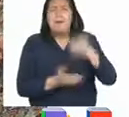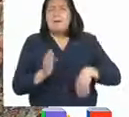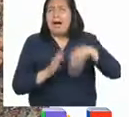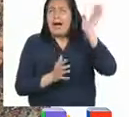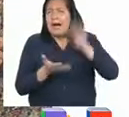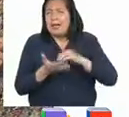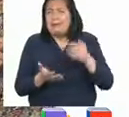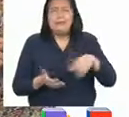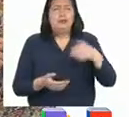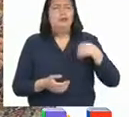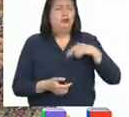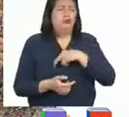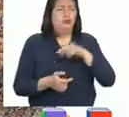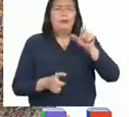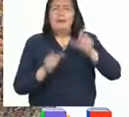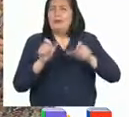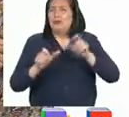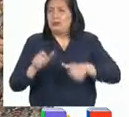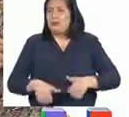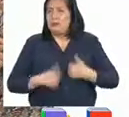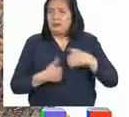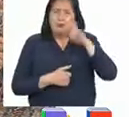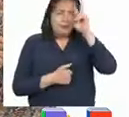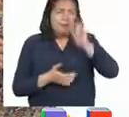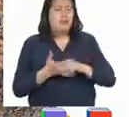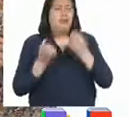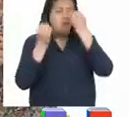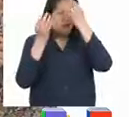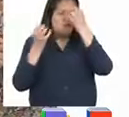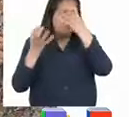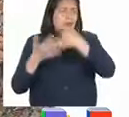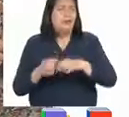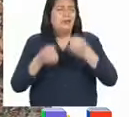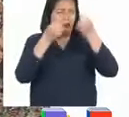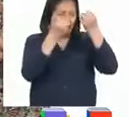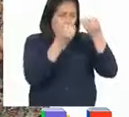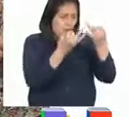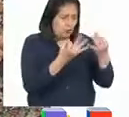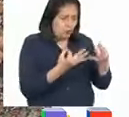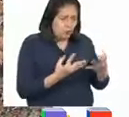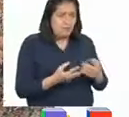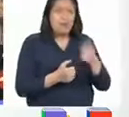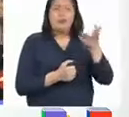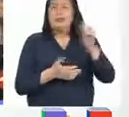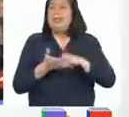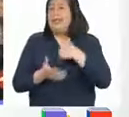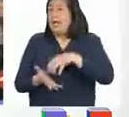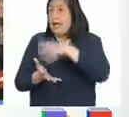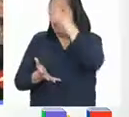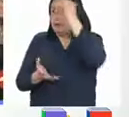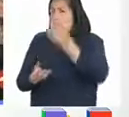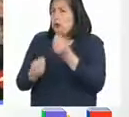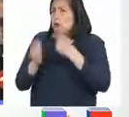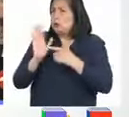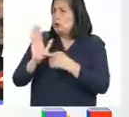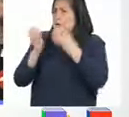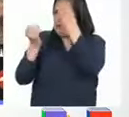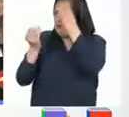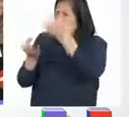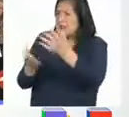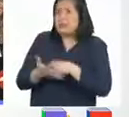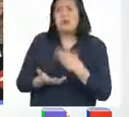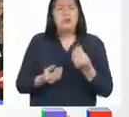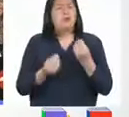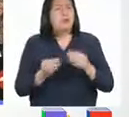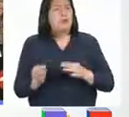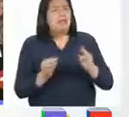de nosotros como población, utilizando información estadística y aprender cómo mostrar esa información